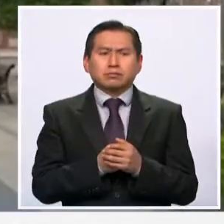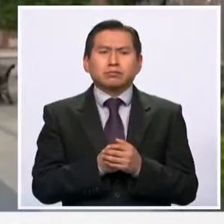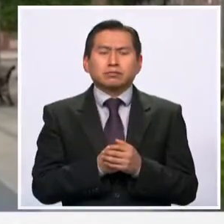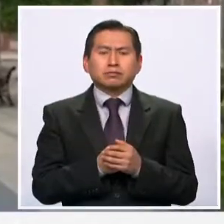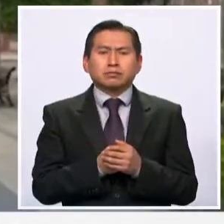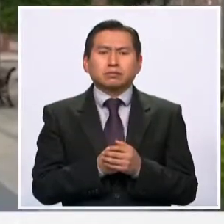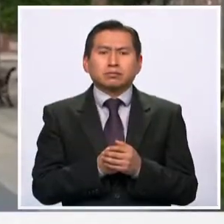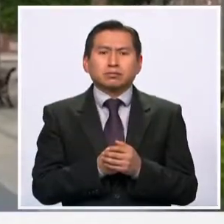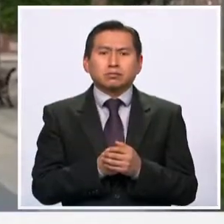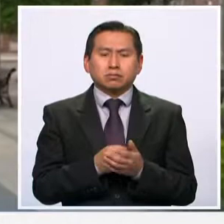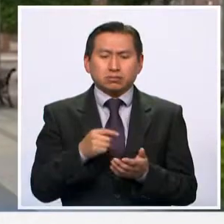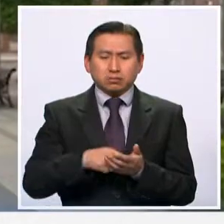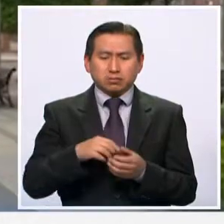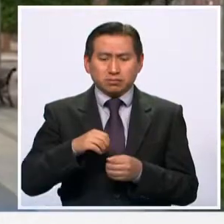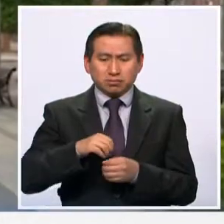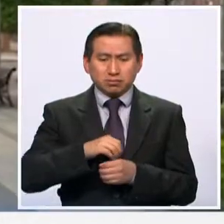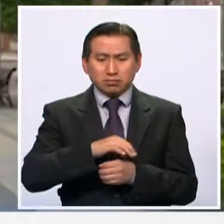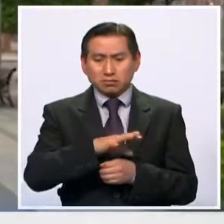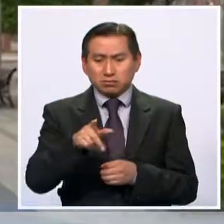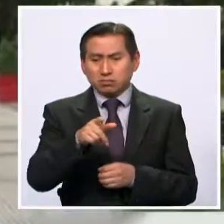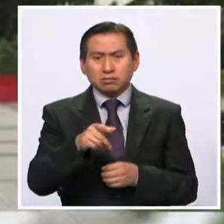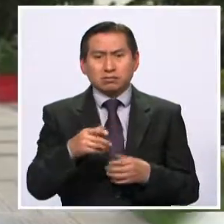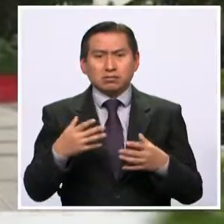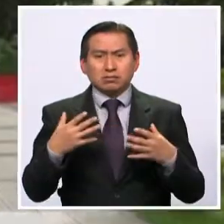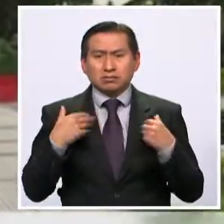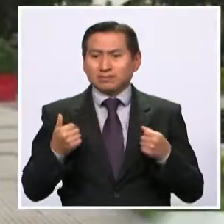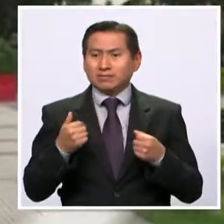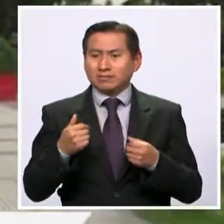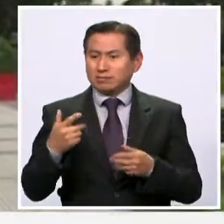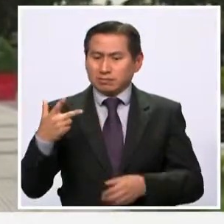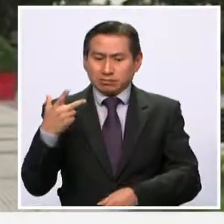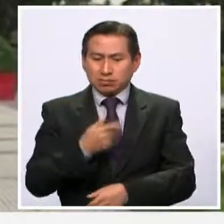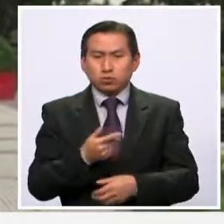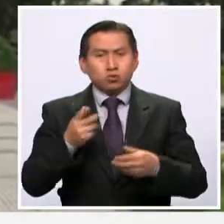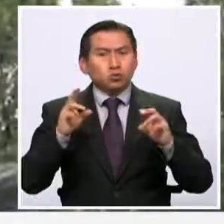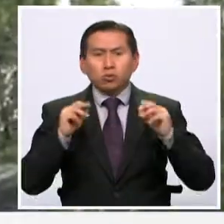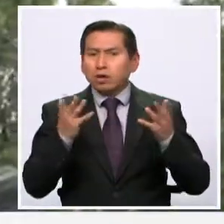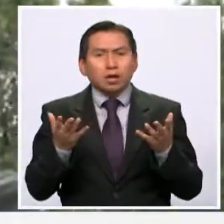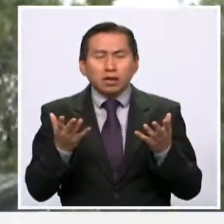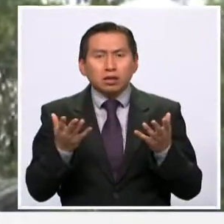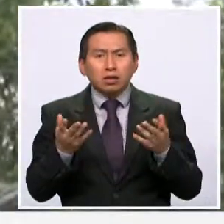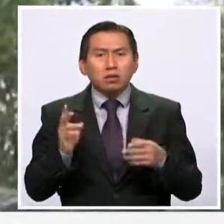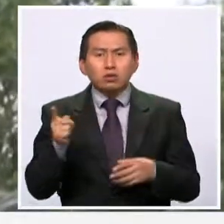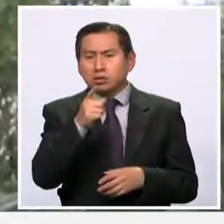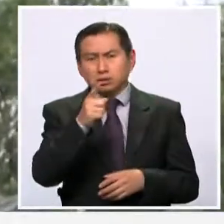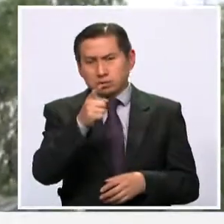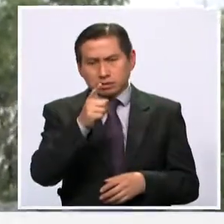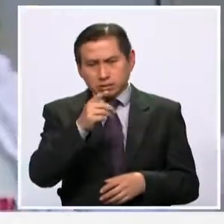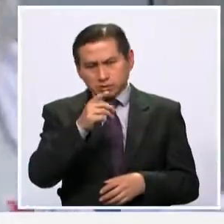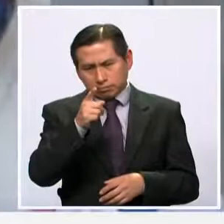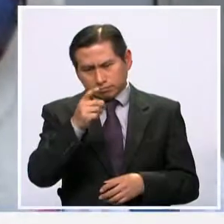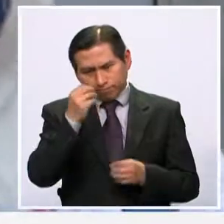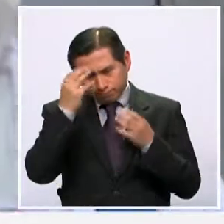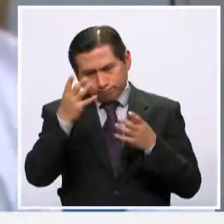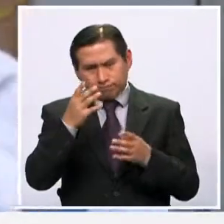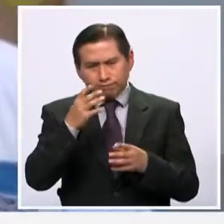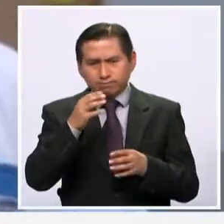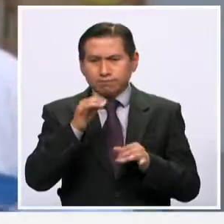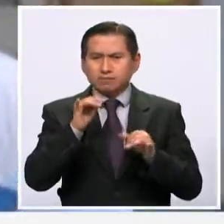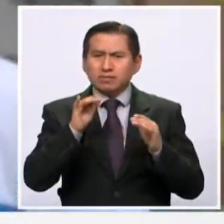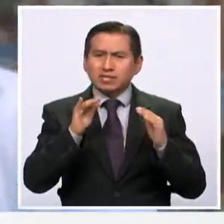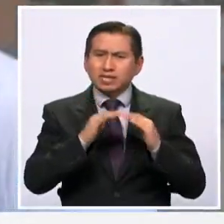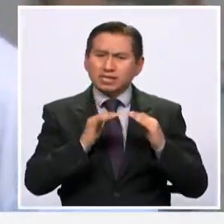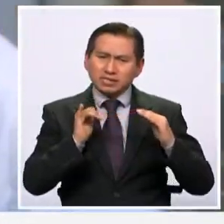el COVID-19 no tiene cura, solamente tenemos que ser disciplinados, no salir de casa.